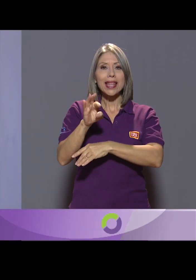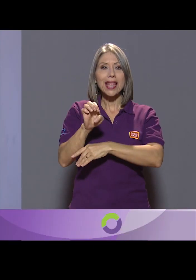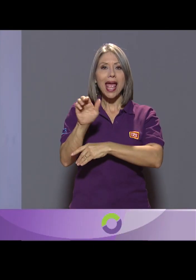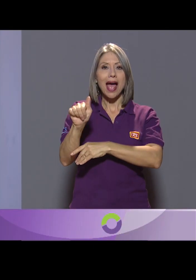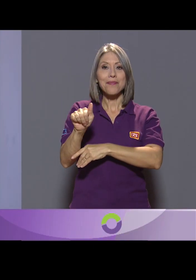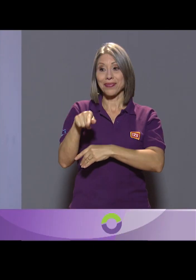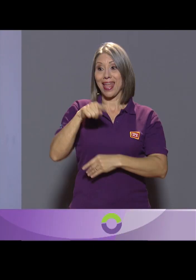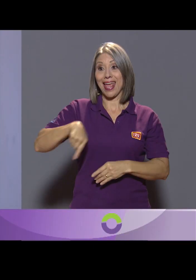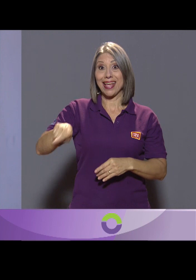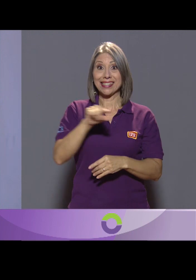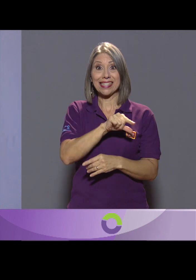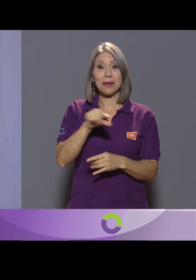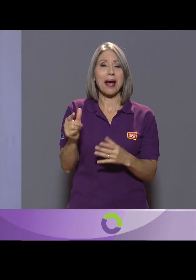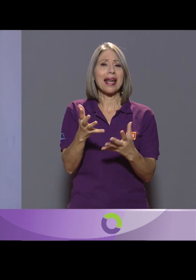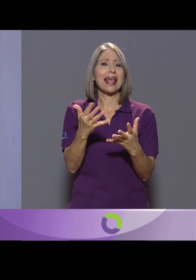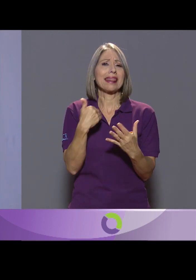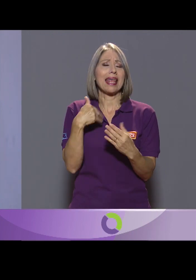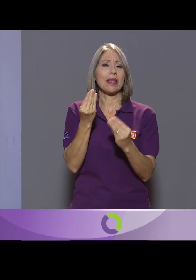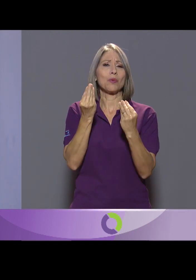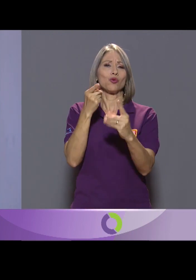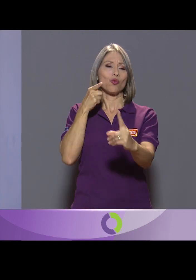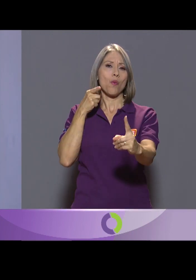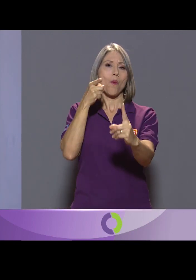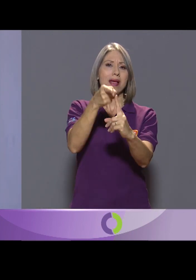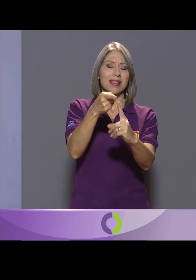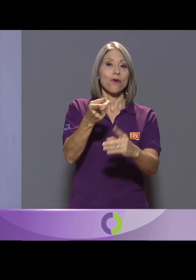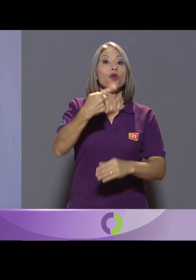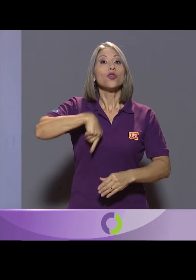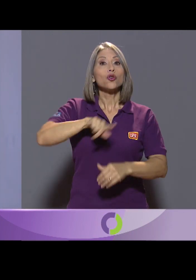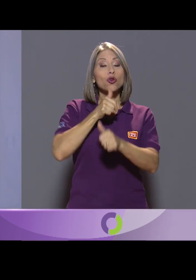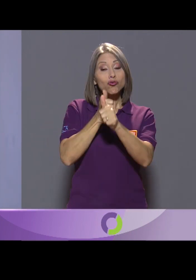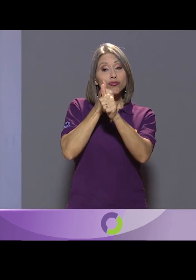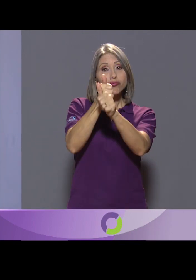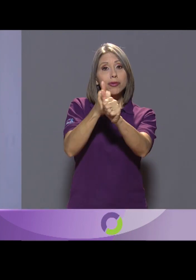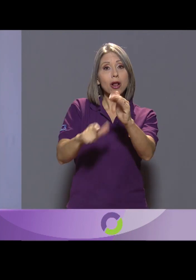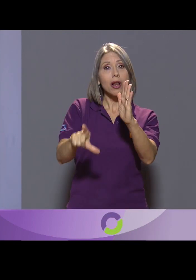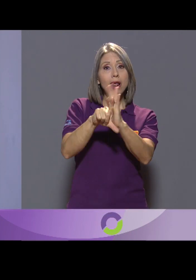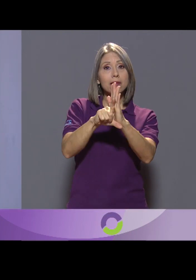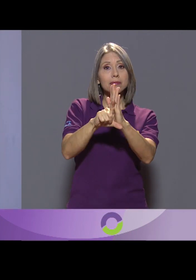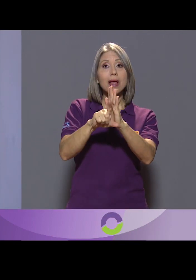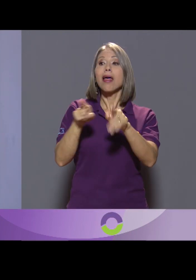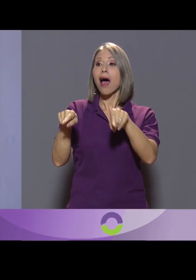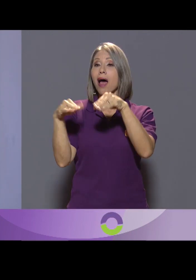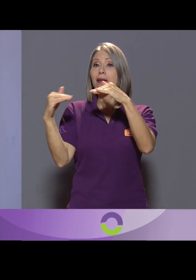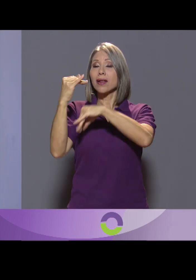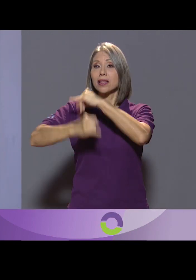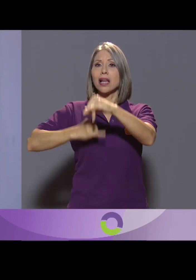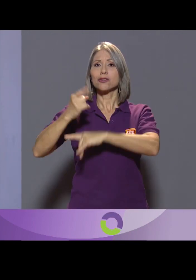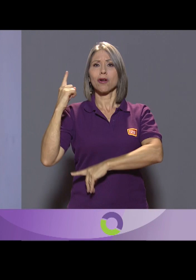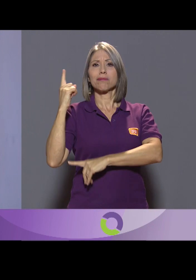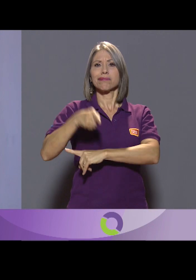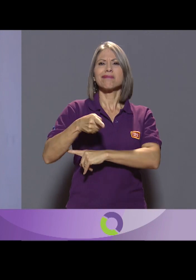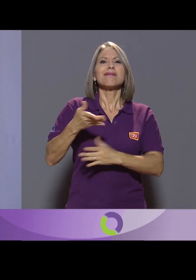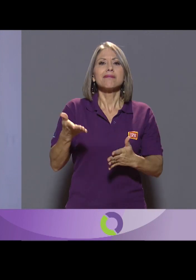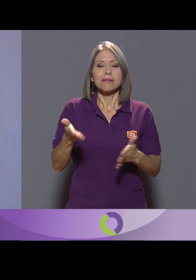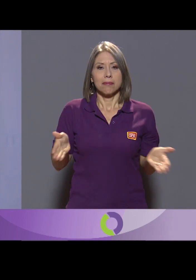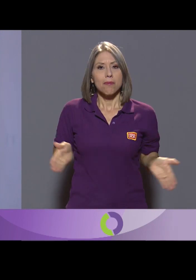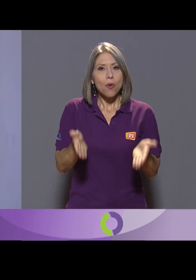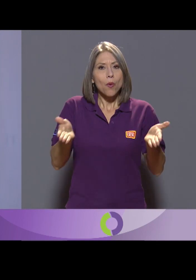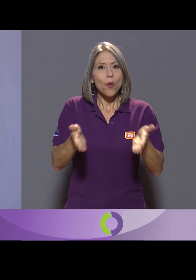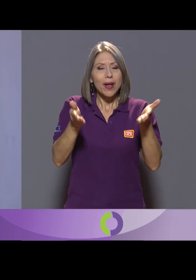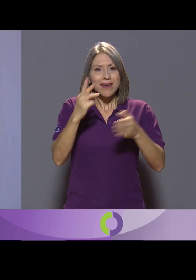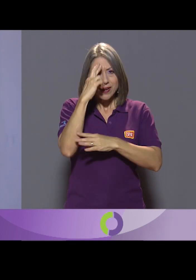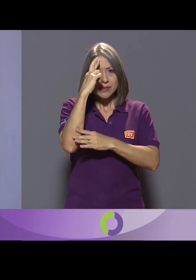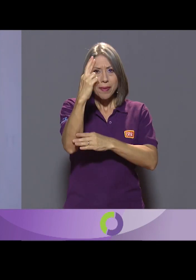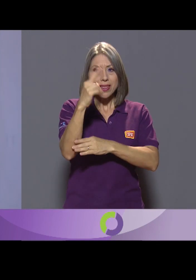muy, muy ambiciosa. Realmente lo que estamos obedeciendo es a toda la legislación y al mandato internacional para promover el respeto y